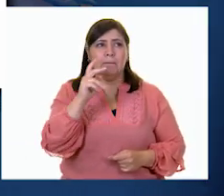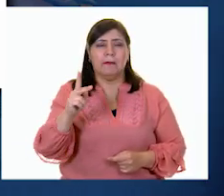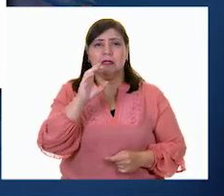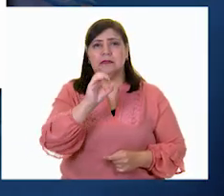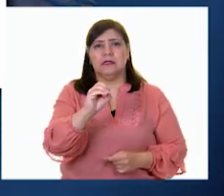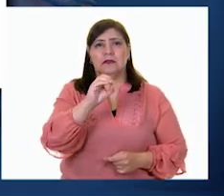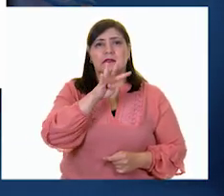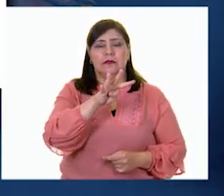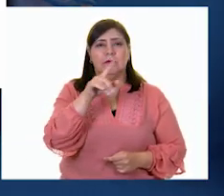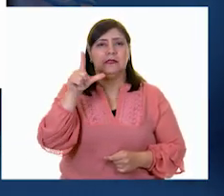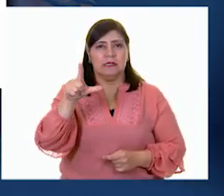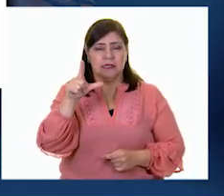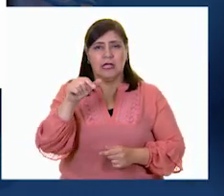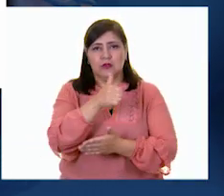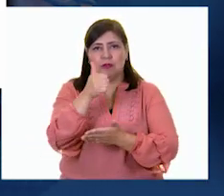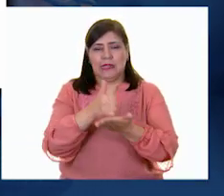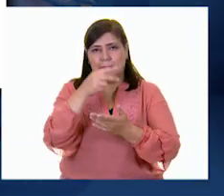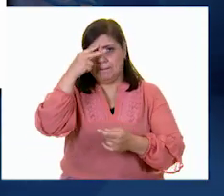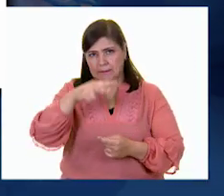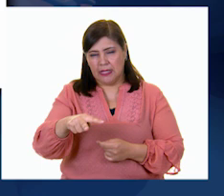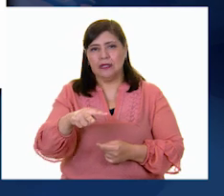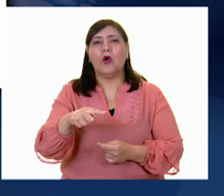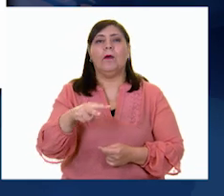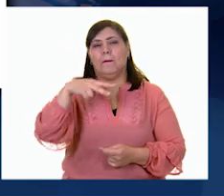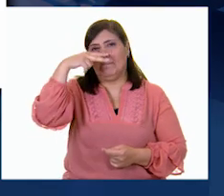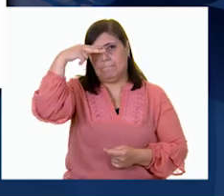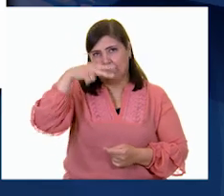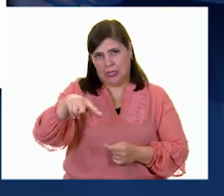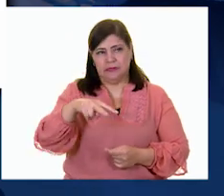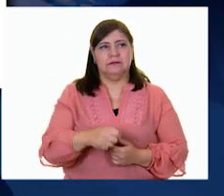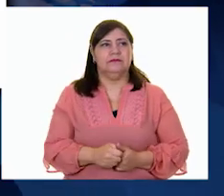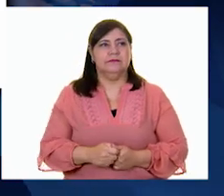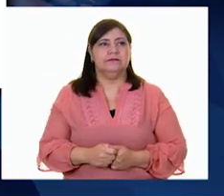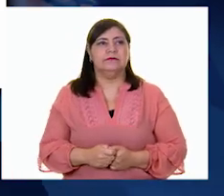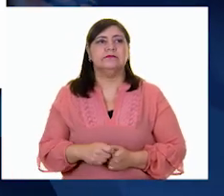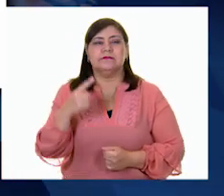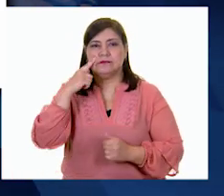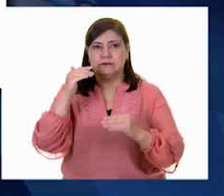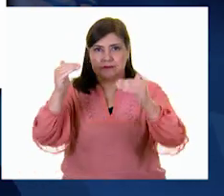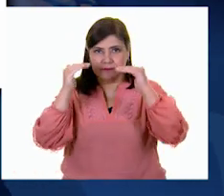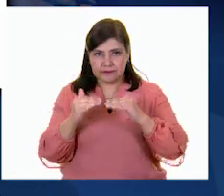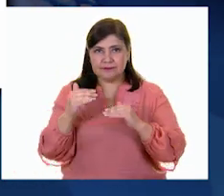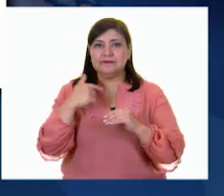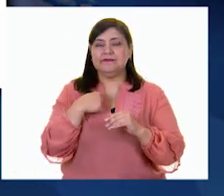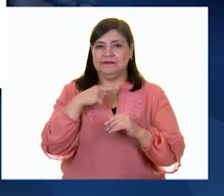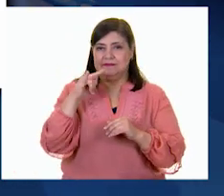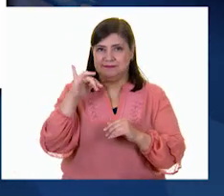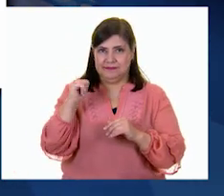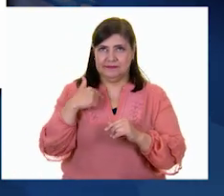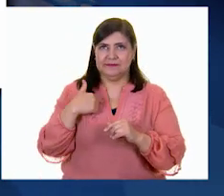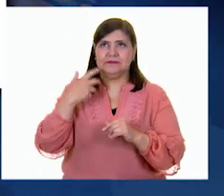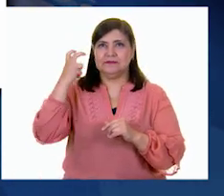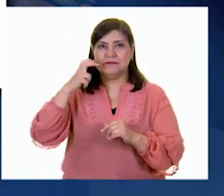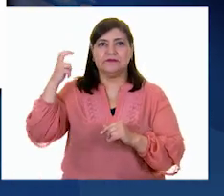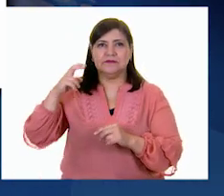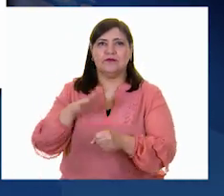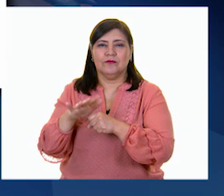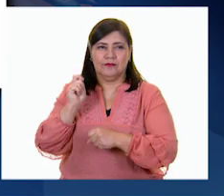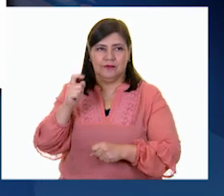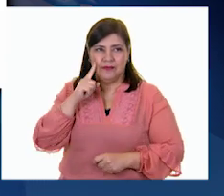01917, Ciudad de México, México. Y ahora los de la destinataria, que es mi tía la viajera, quien se